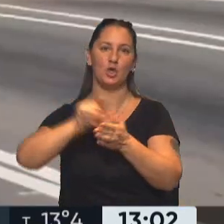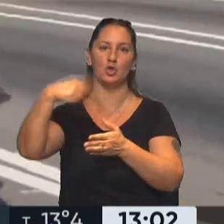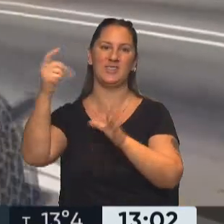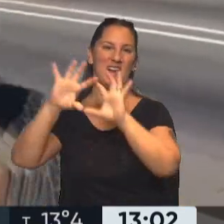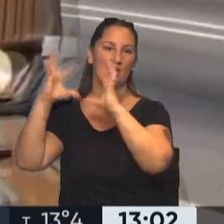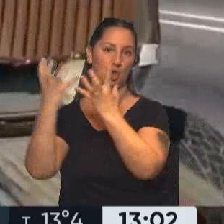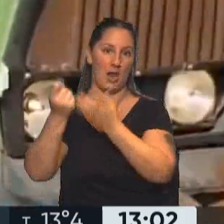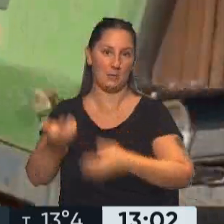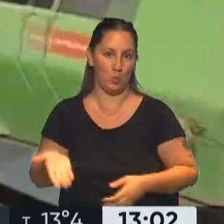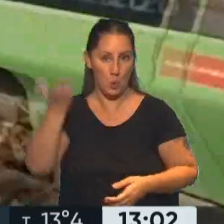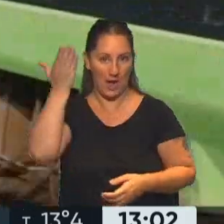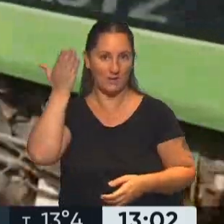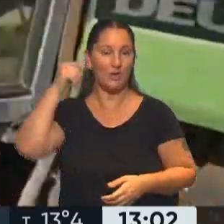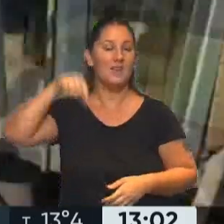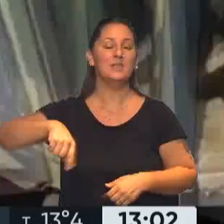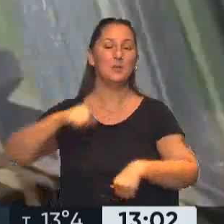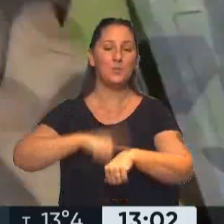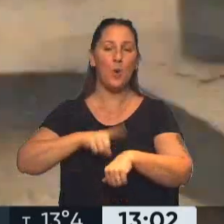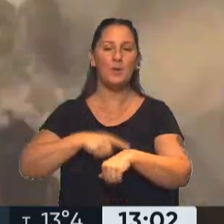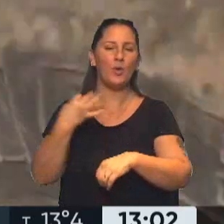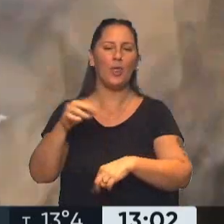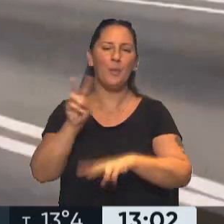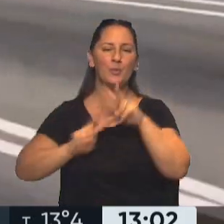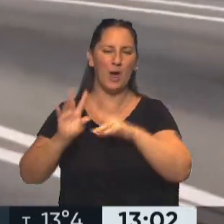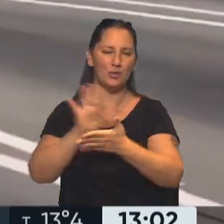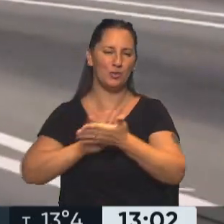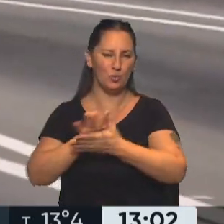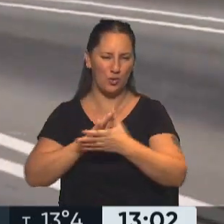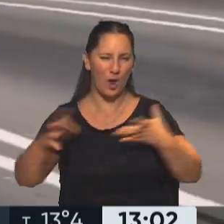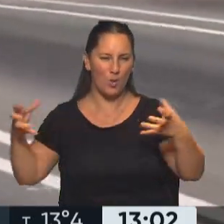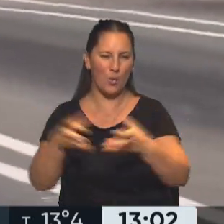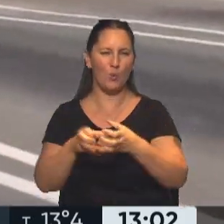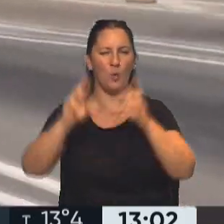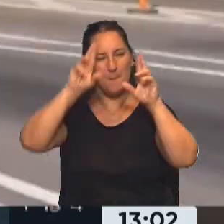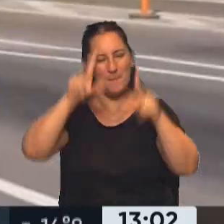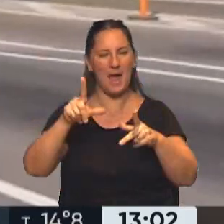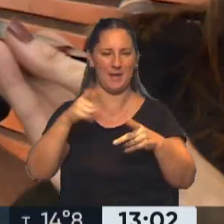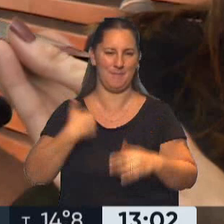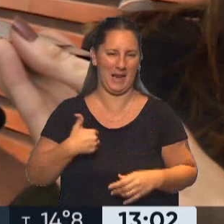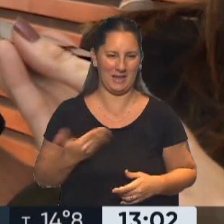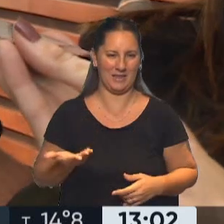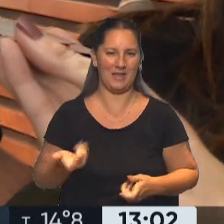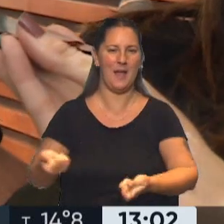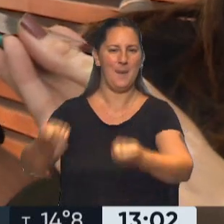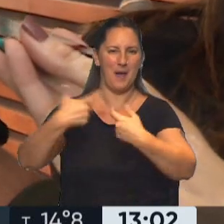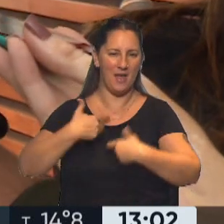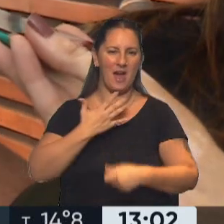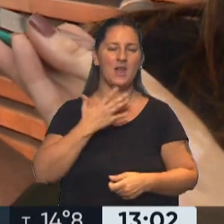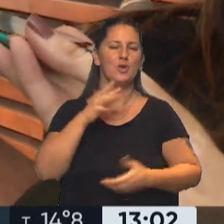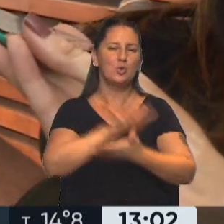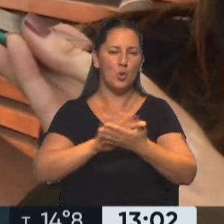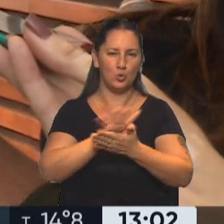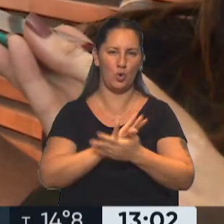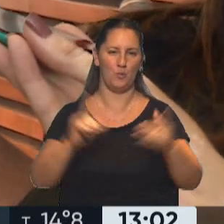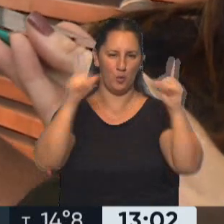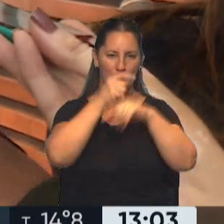altos, y es el momento de encontrar soluciones comunes, diagonales para la Argentina, que nos den soluciones a los problemas